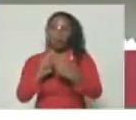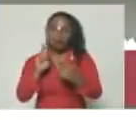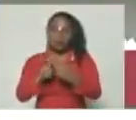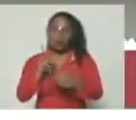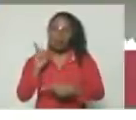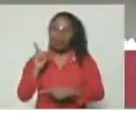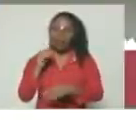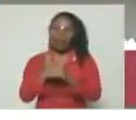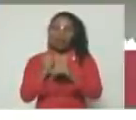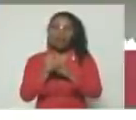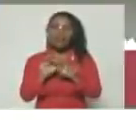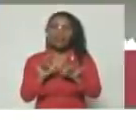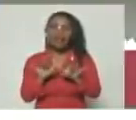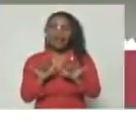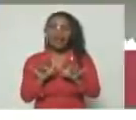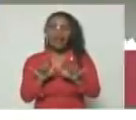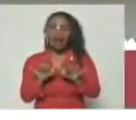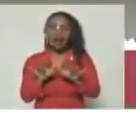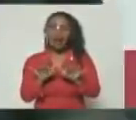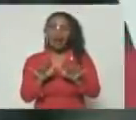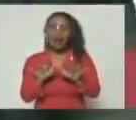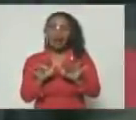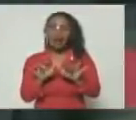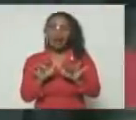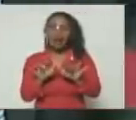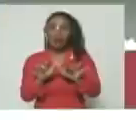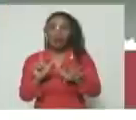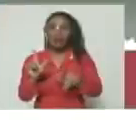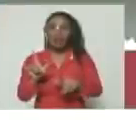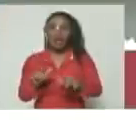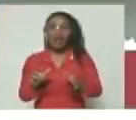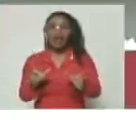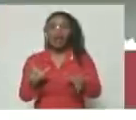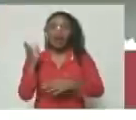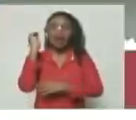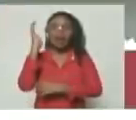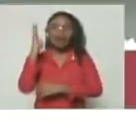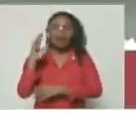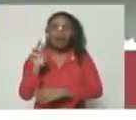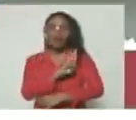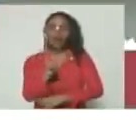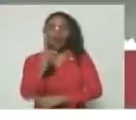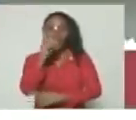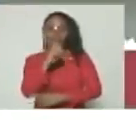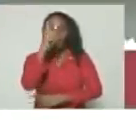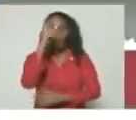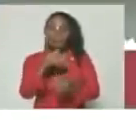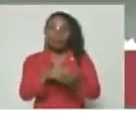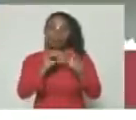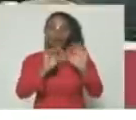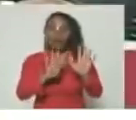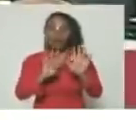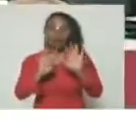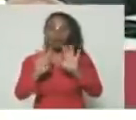era secretario del Congreso de la República en el año 1998 y yo